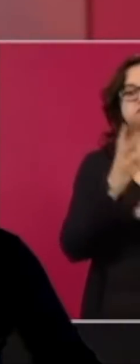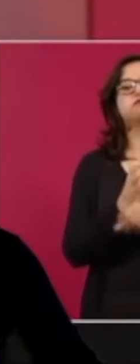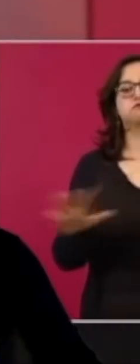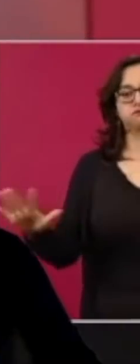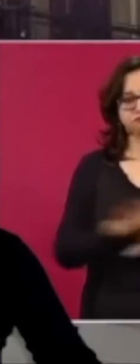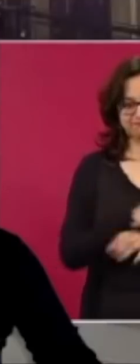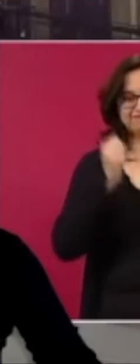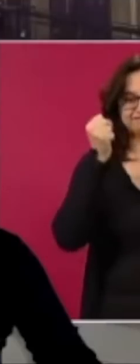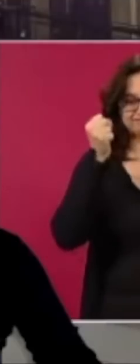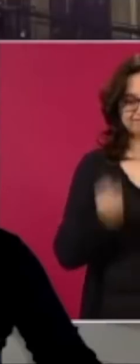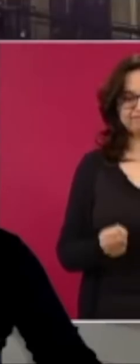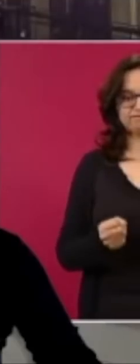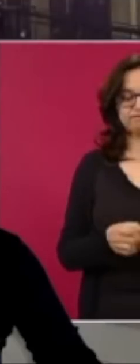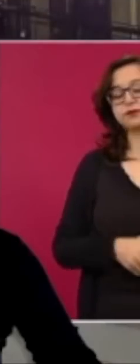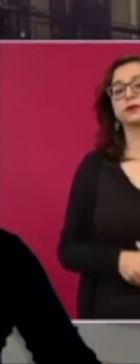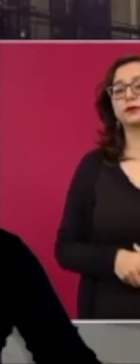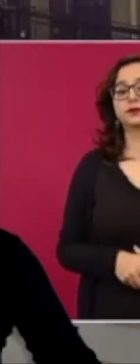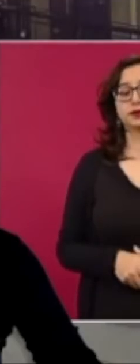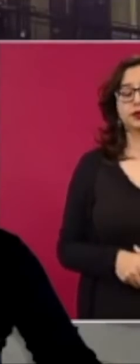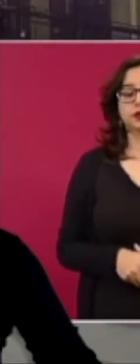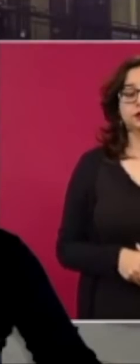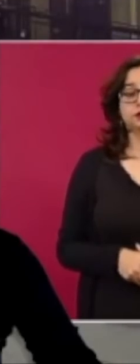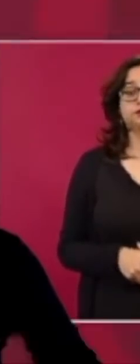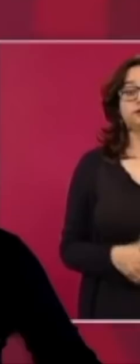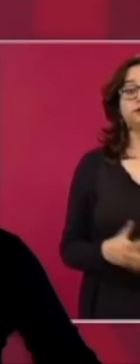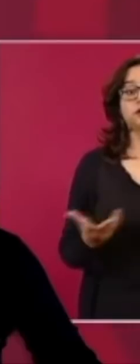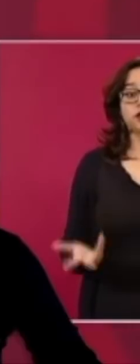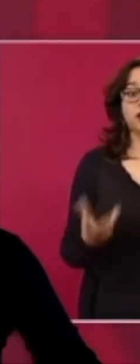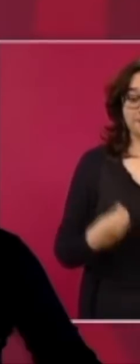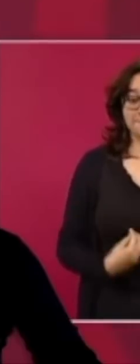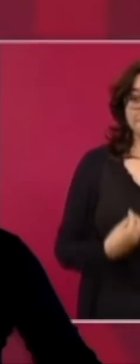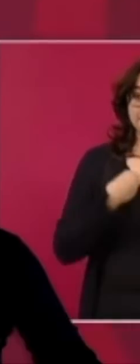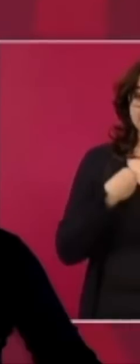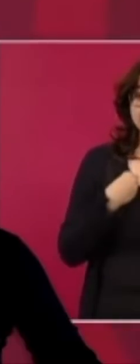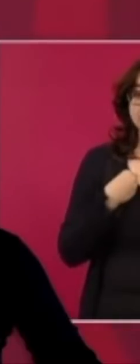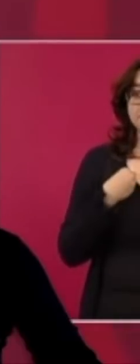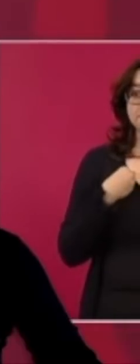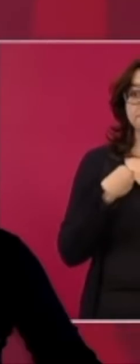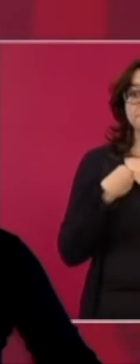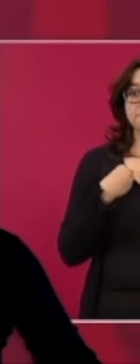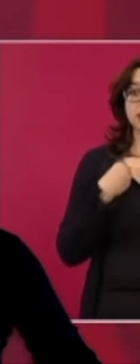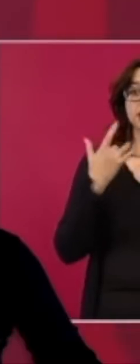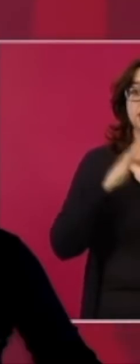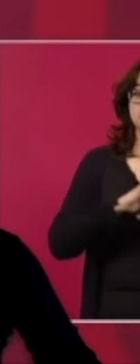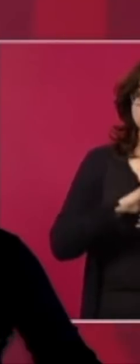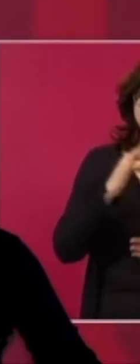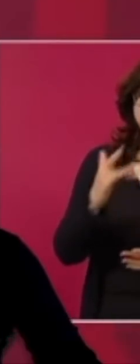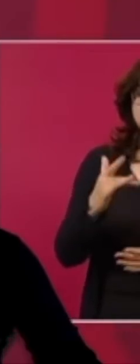del país. Entonces, gracias a la vida que me ha dado tanto,